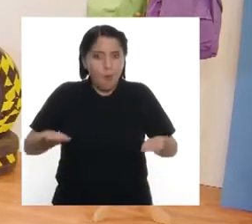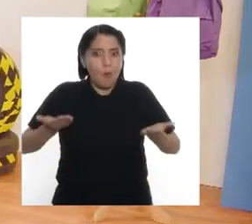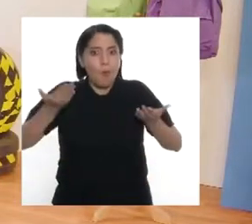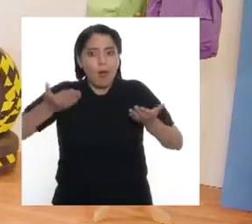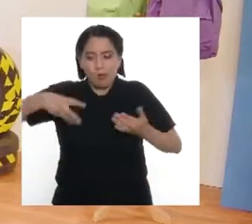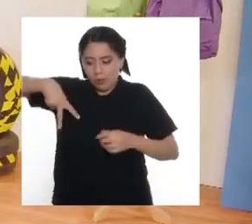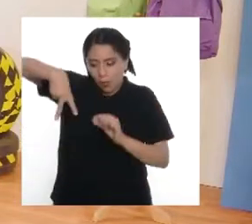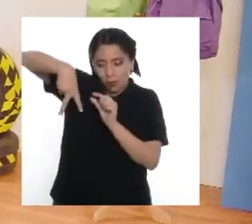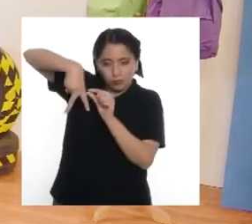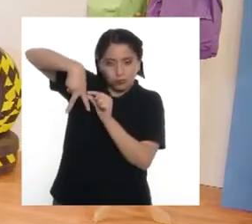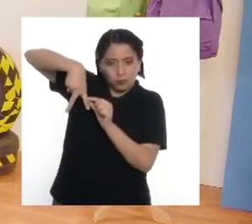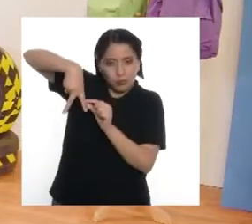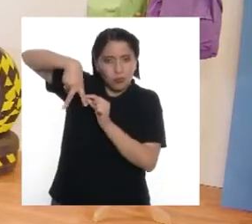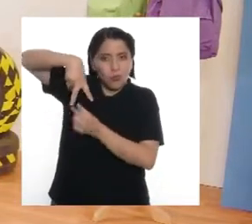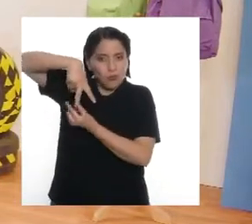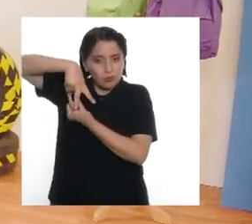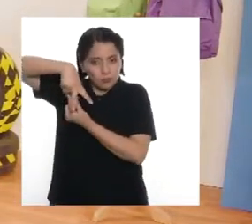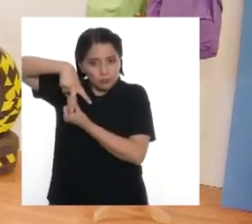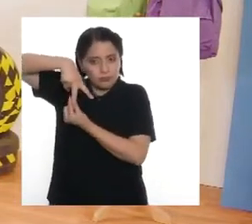Hazlos, ¿sí?